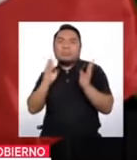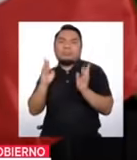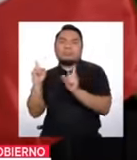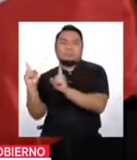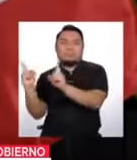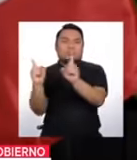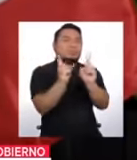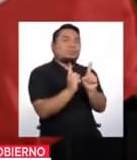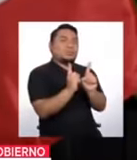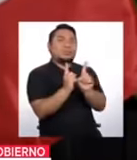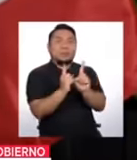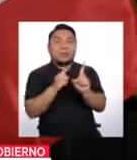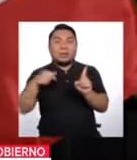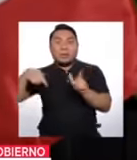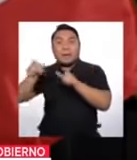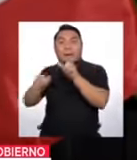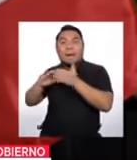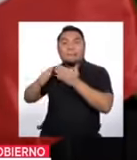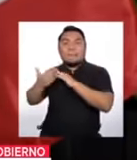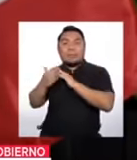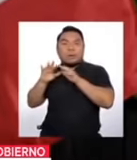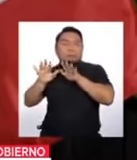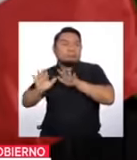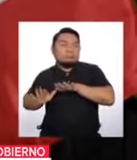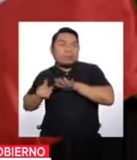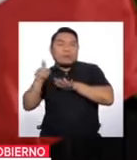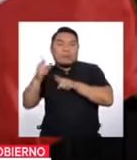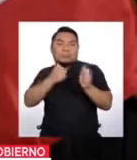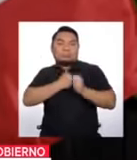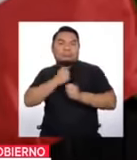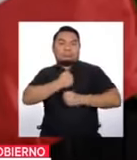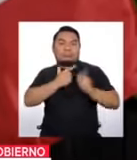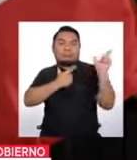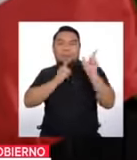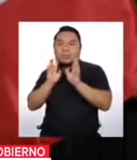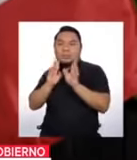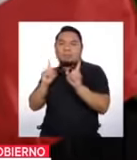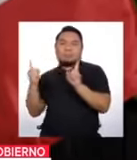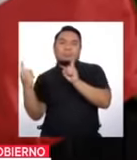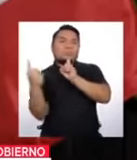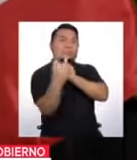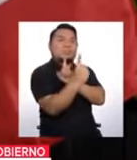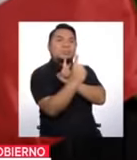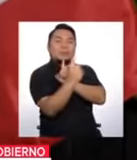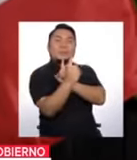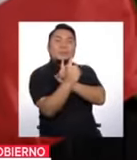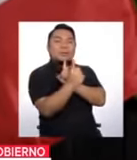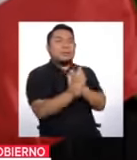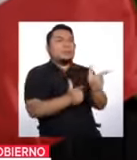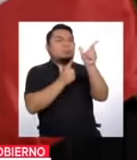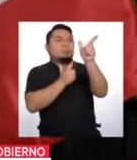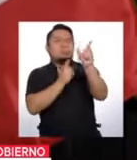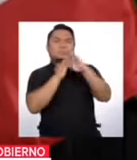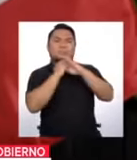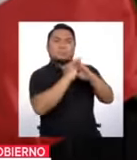que poner de sí para poder salir airosos y para poder